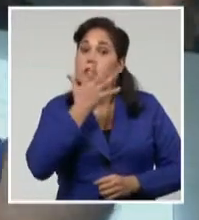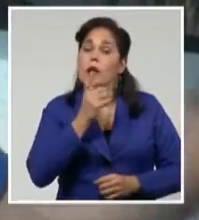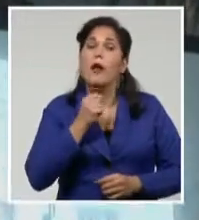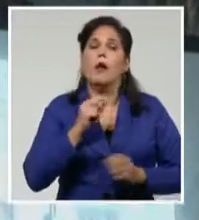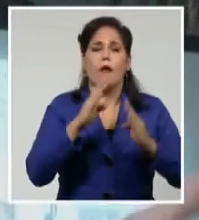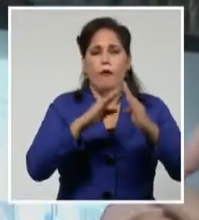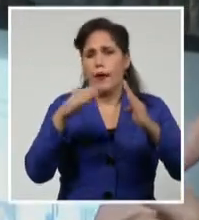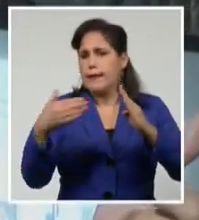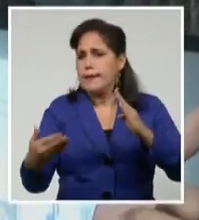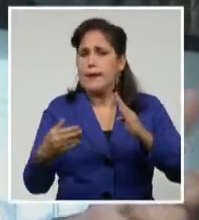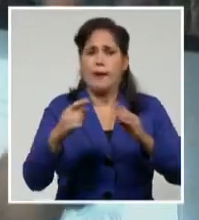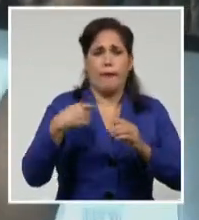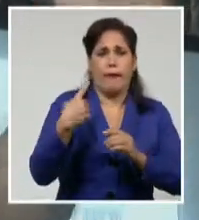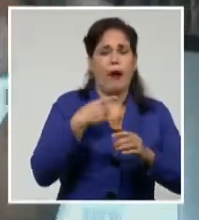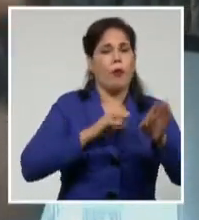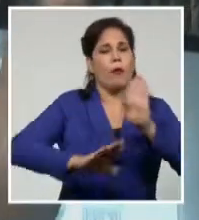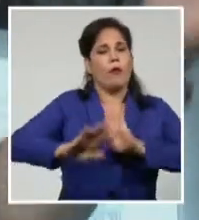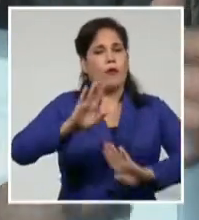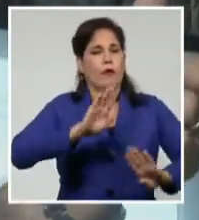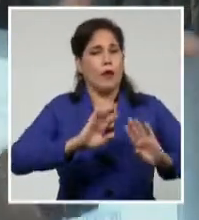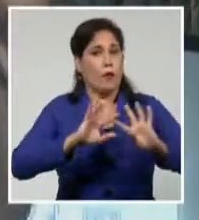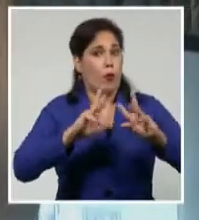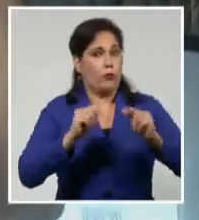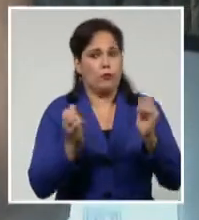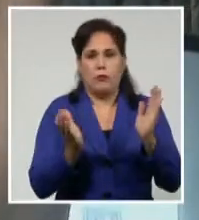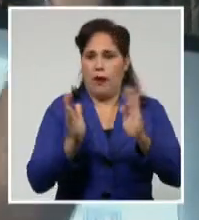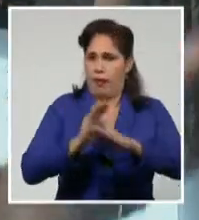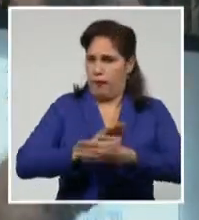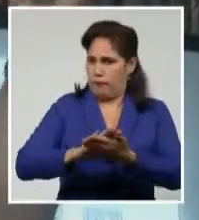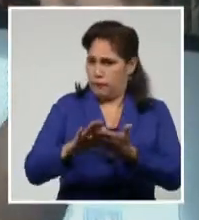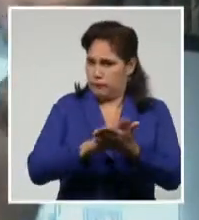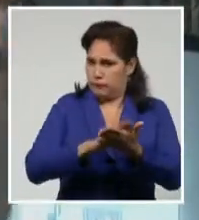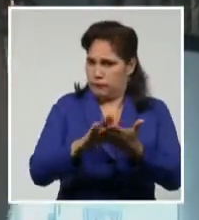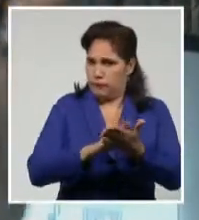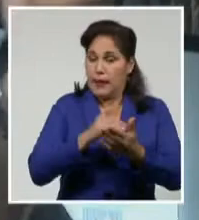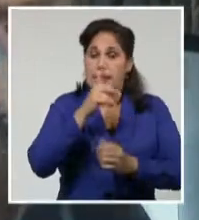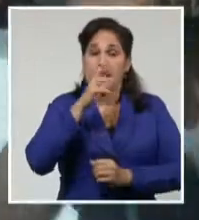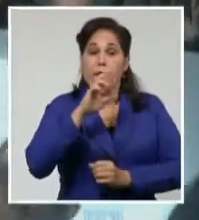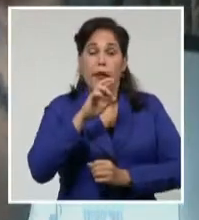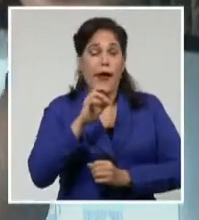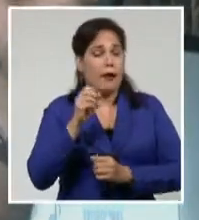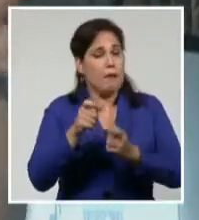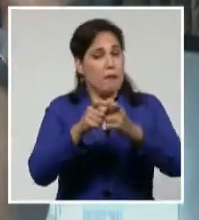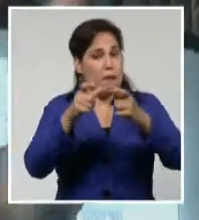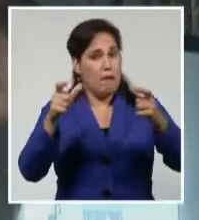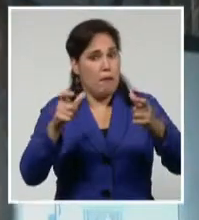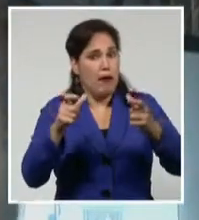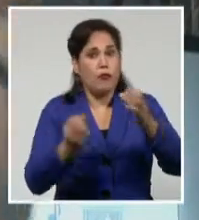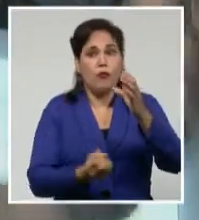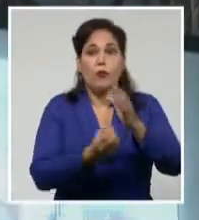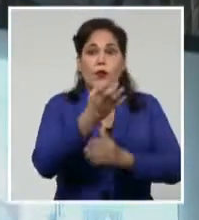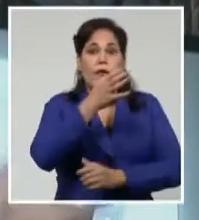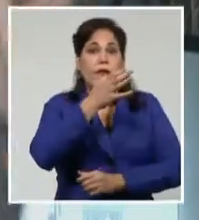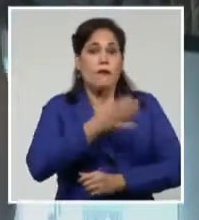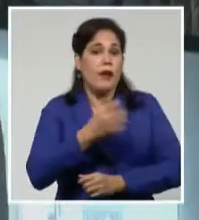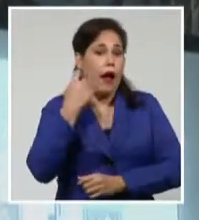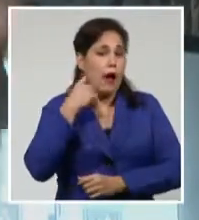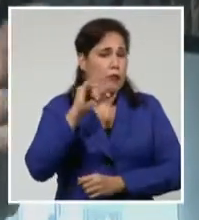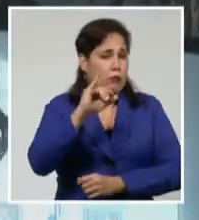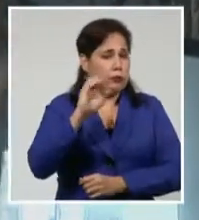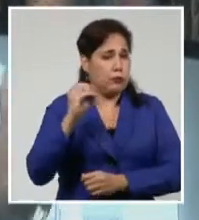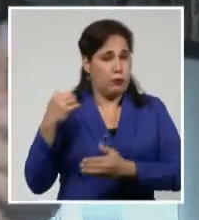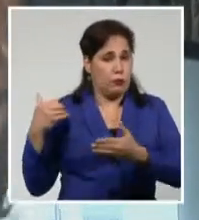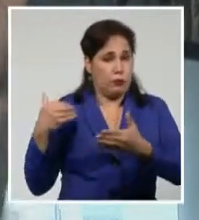vecinos organizados. ¿Organizados en qué? En la organización de masas mayor del país, fundada por Fidel hace 60 años,